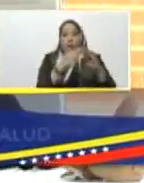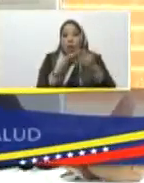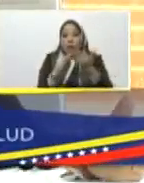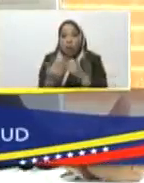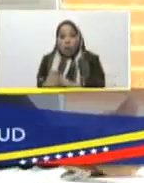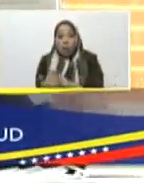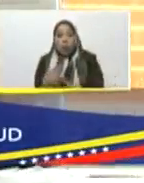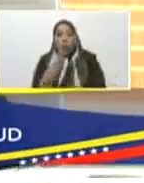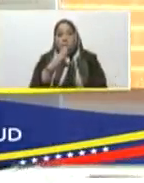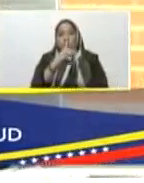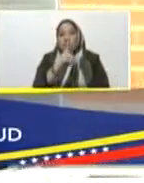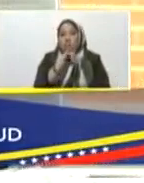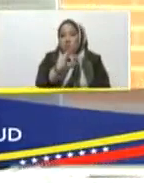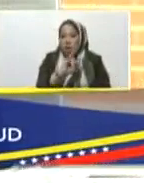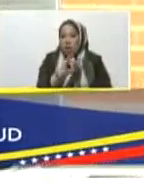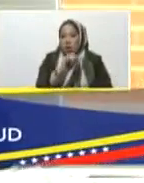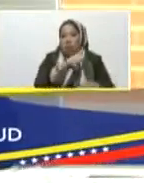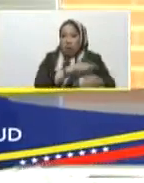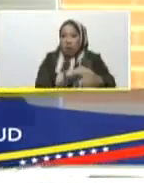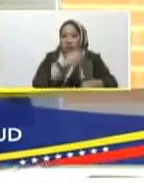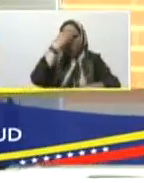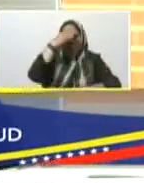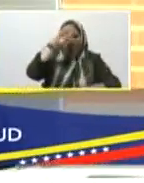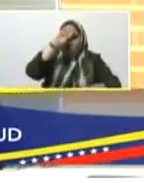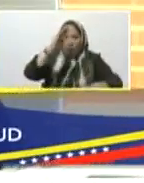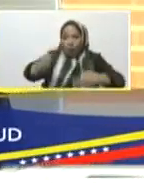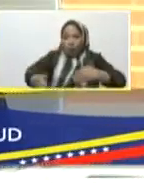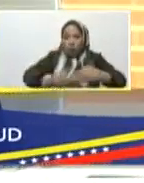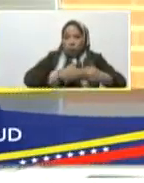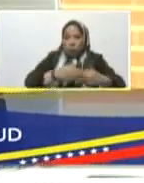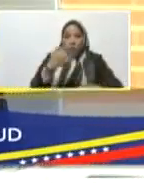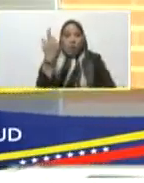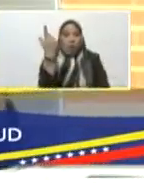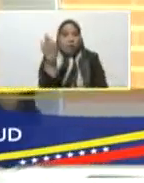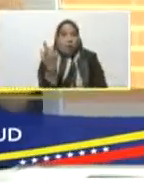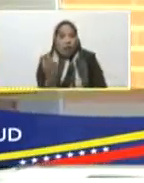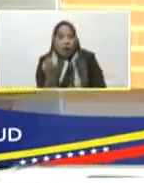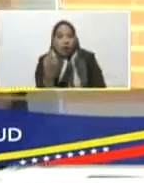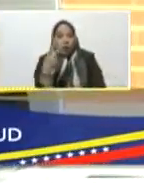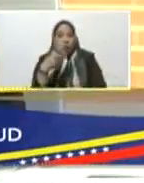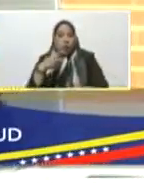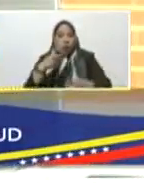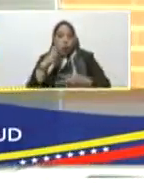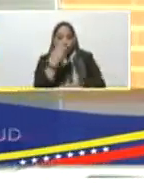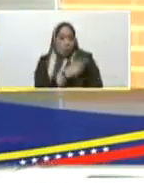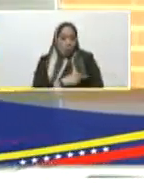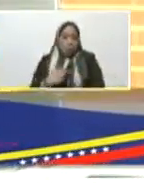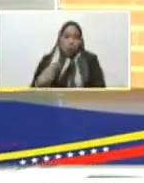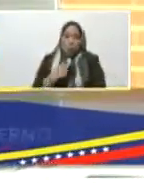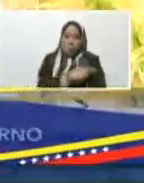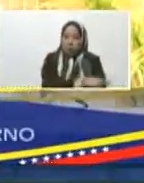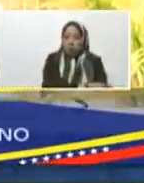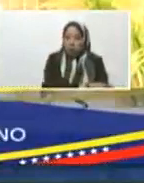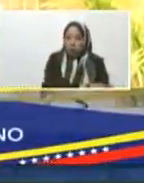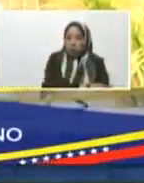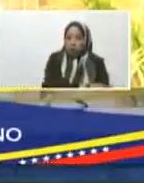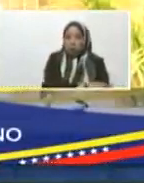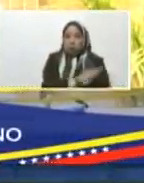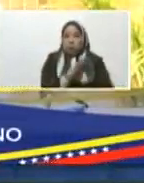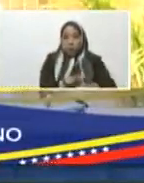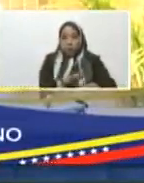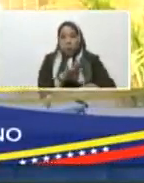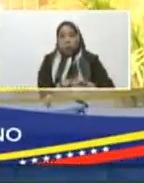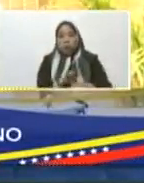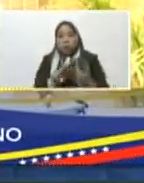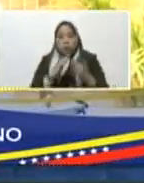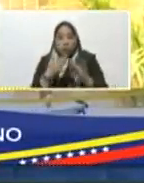un CDI cerrado, que si de repente hace falta una máquina o un aparato en un hospital o en un servicio. Eso es lo que tú has llamado casos